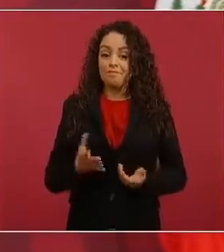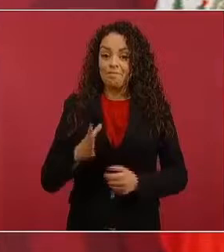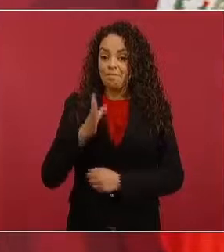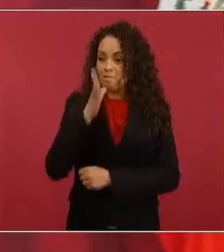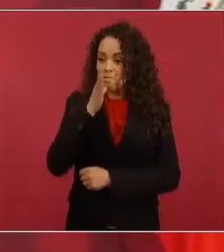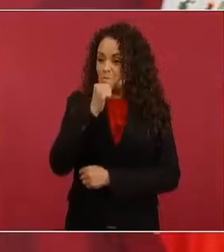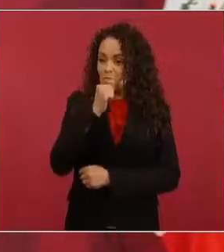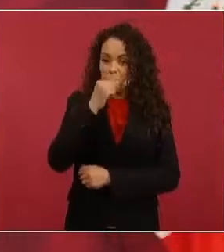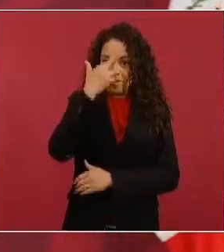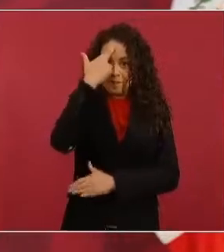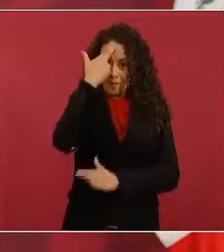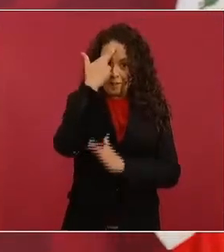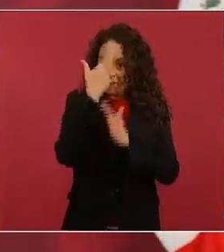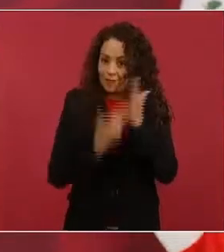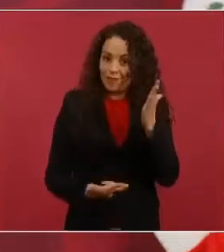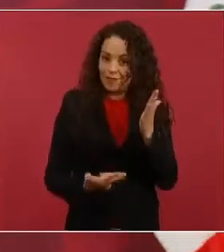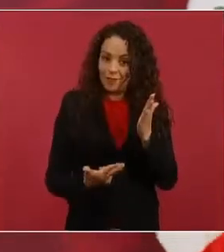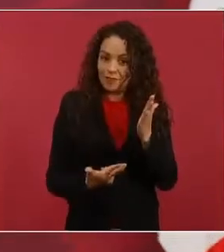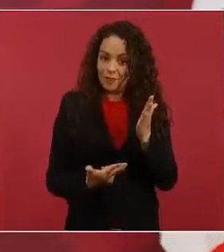pues violar